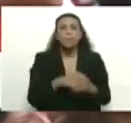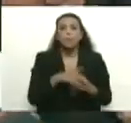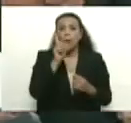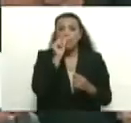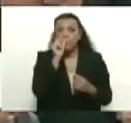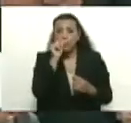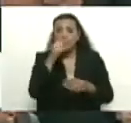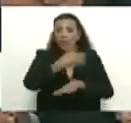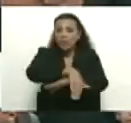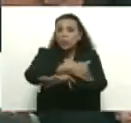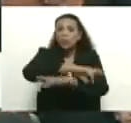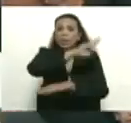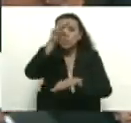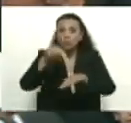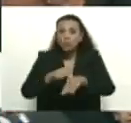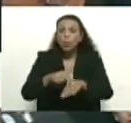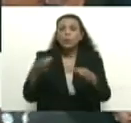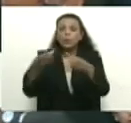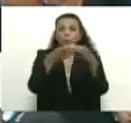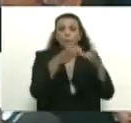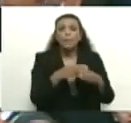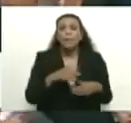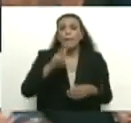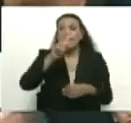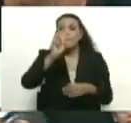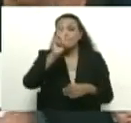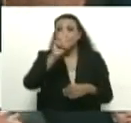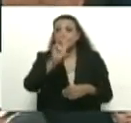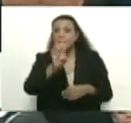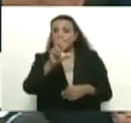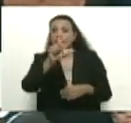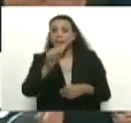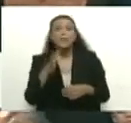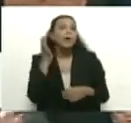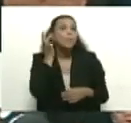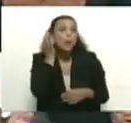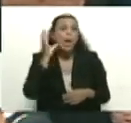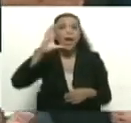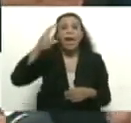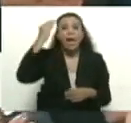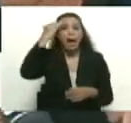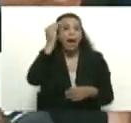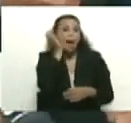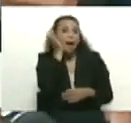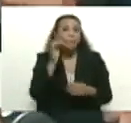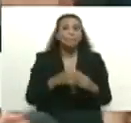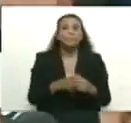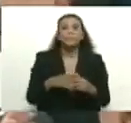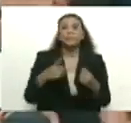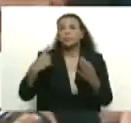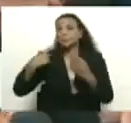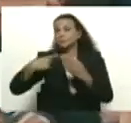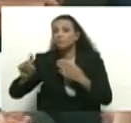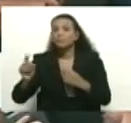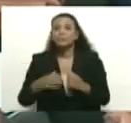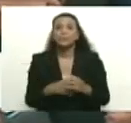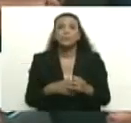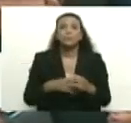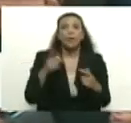Tenemos de la Dirección Nacional a Mervin Maldonado, a Carmen Meléndez, a Nahum Fernández,